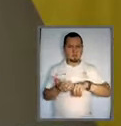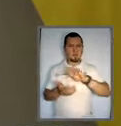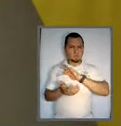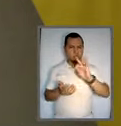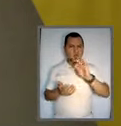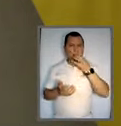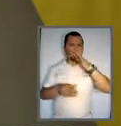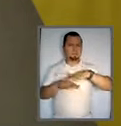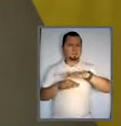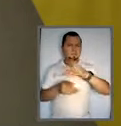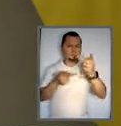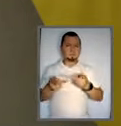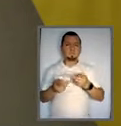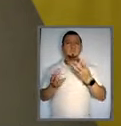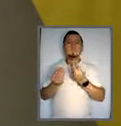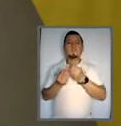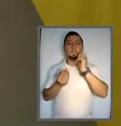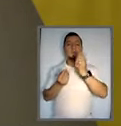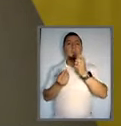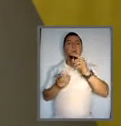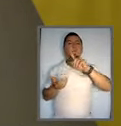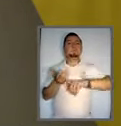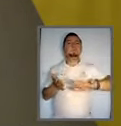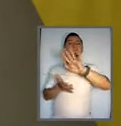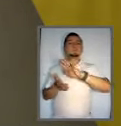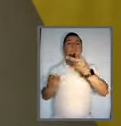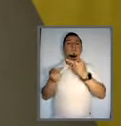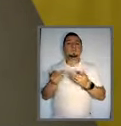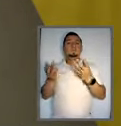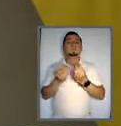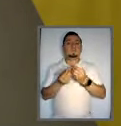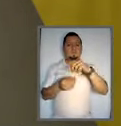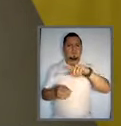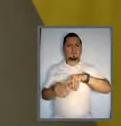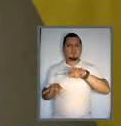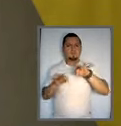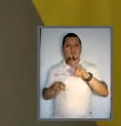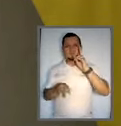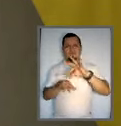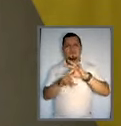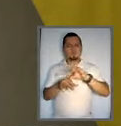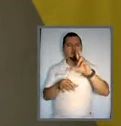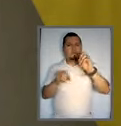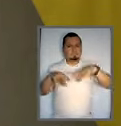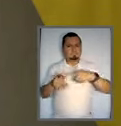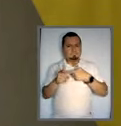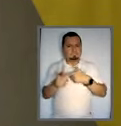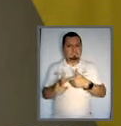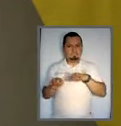cifras del tema de dengue, pero no hay un problema de esa naturaleza, al contrario, pues ustedes han visto todo el trabajo que se ha hecho, no se ha aflojado el